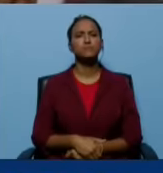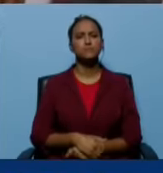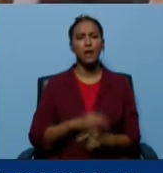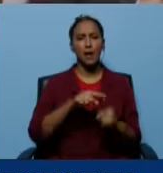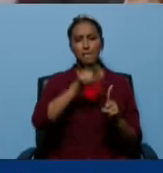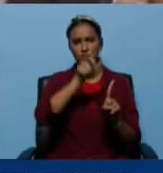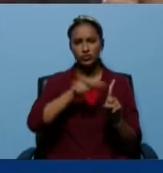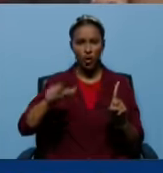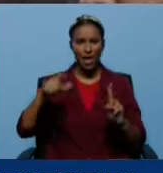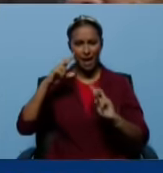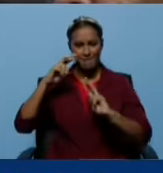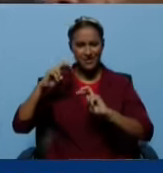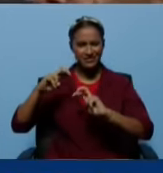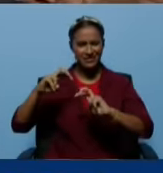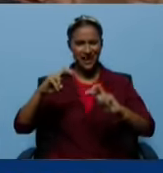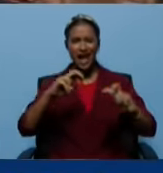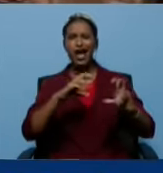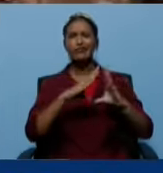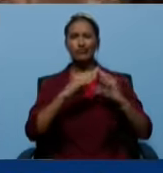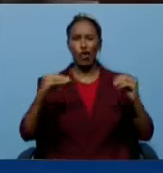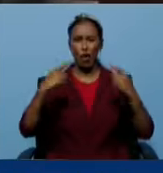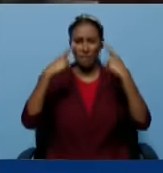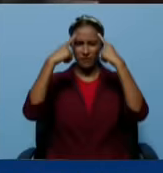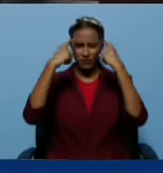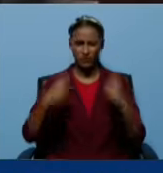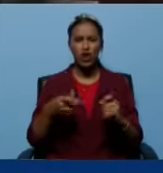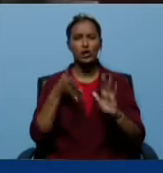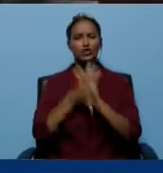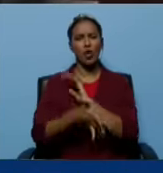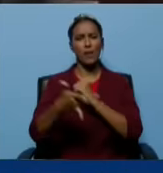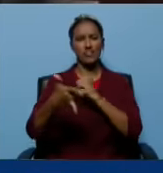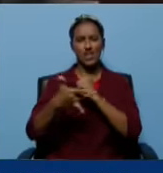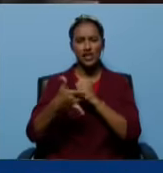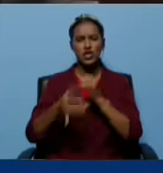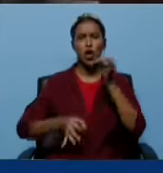el máximo nivel de excelencia técnico-jurídico.